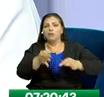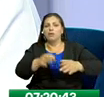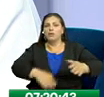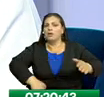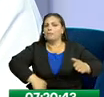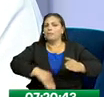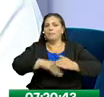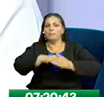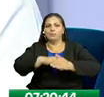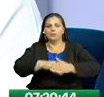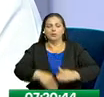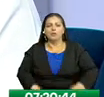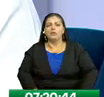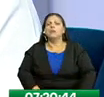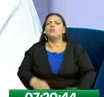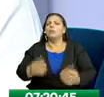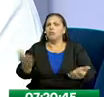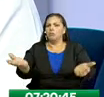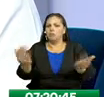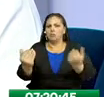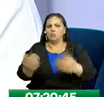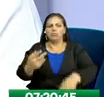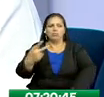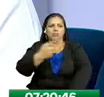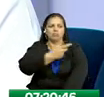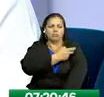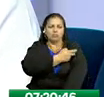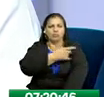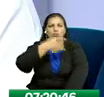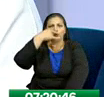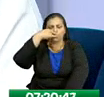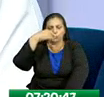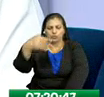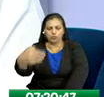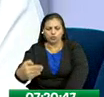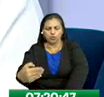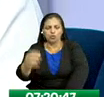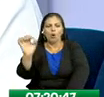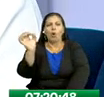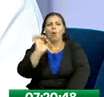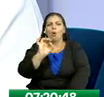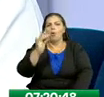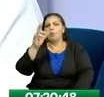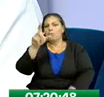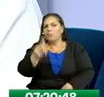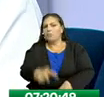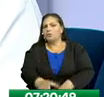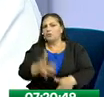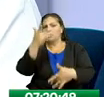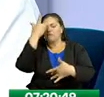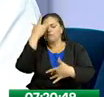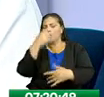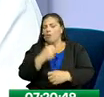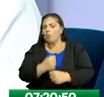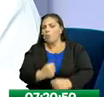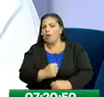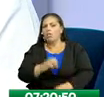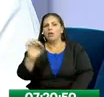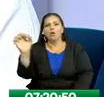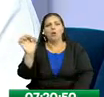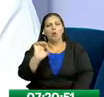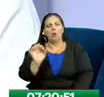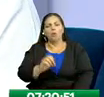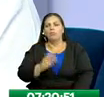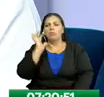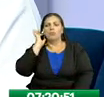vacunarse. Insistimos en los grupos vulnerables. Todas estas enfermedades tienen más afección, más probabilidad